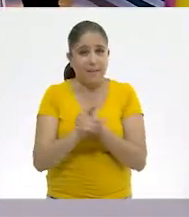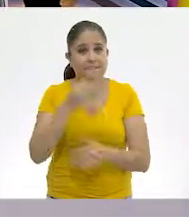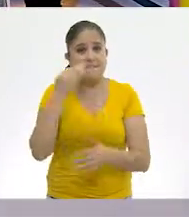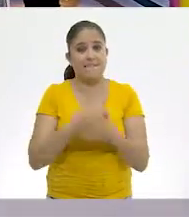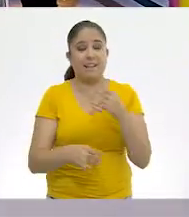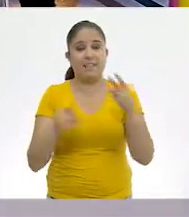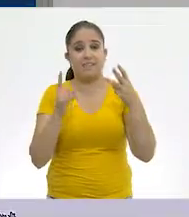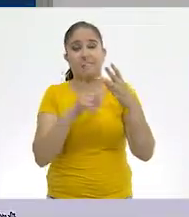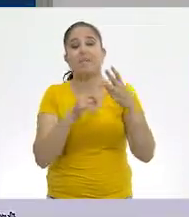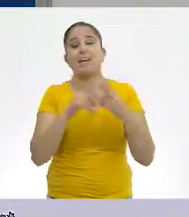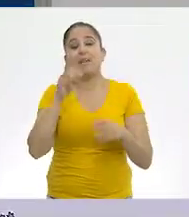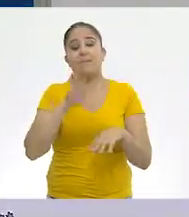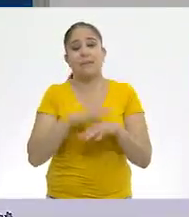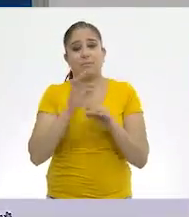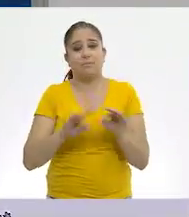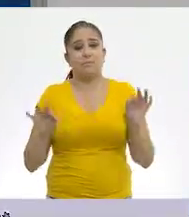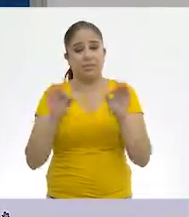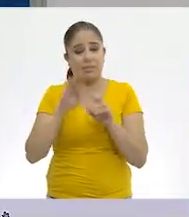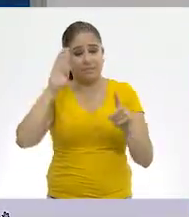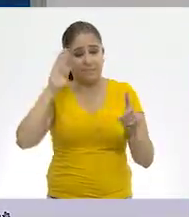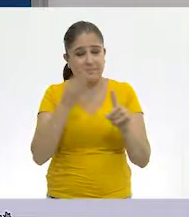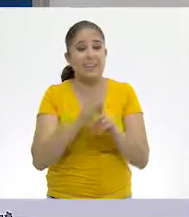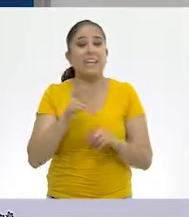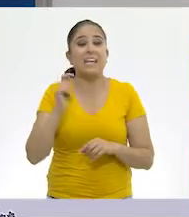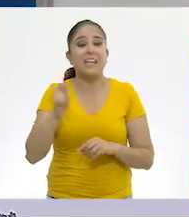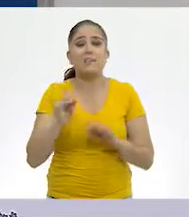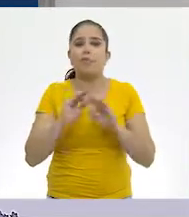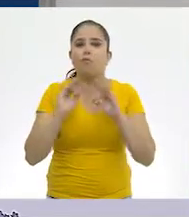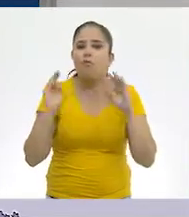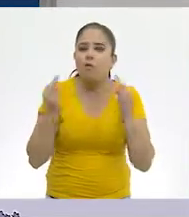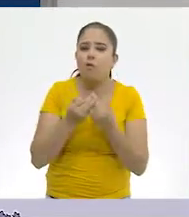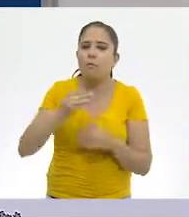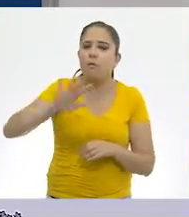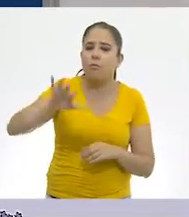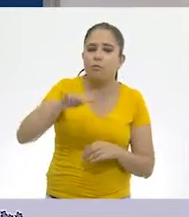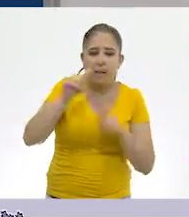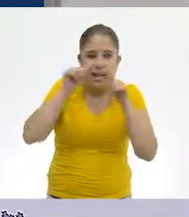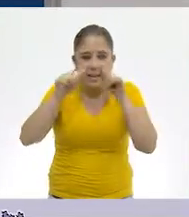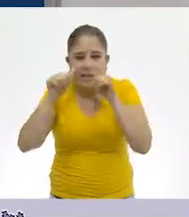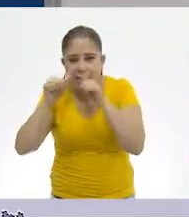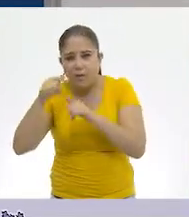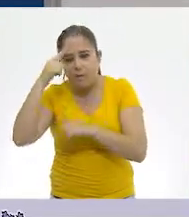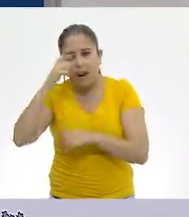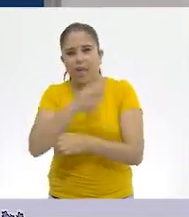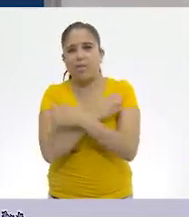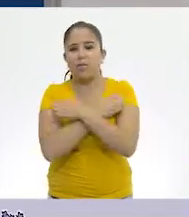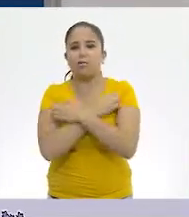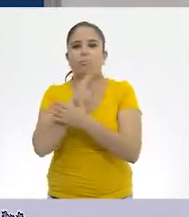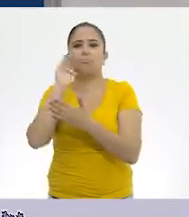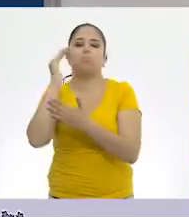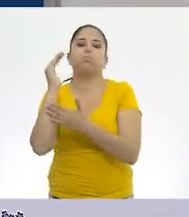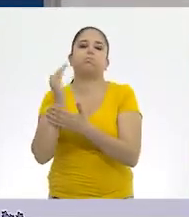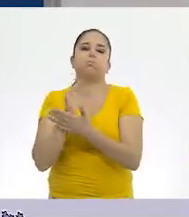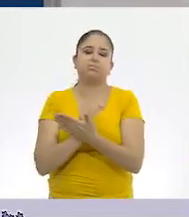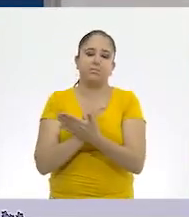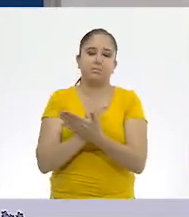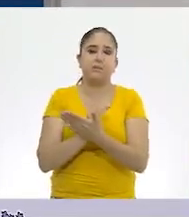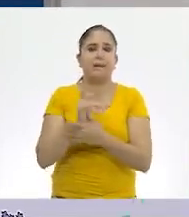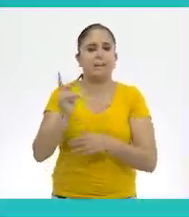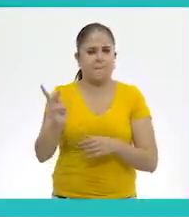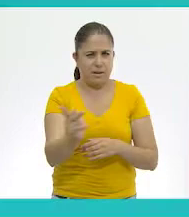hablar de un aspecto muy importante, que es la forma en la que se buscaba atender el rezago educativo. La pregunta